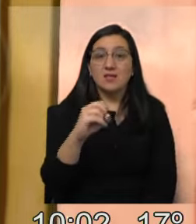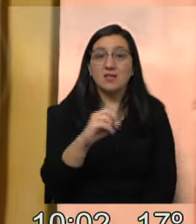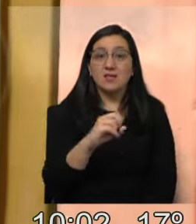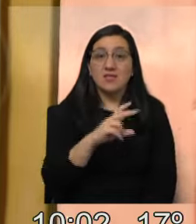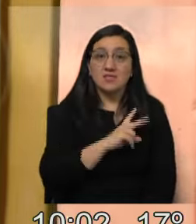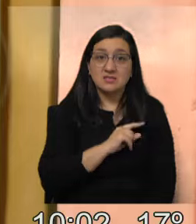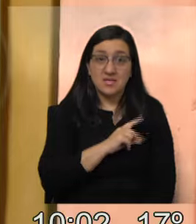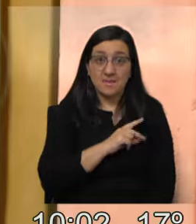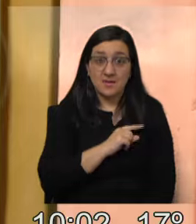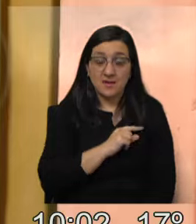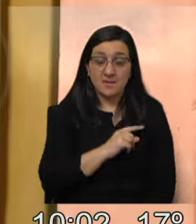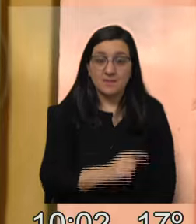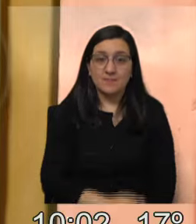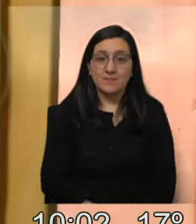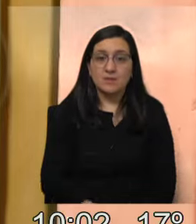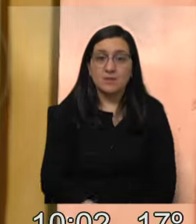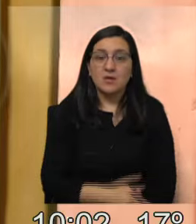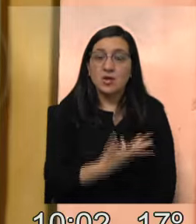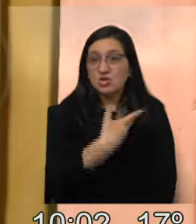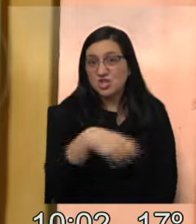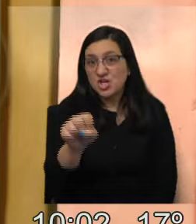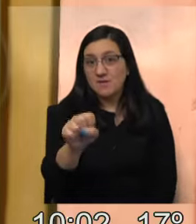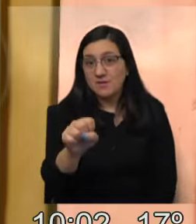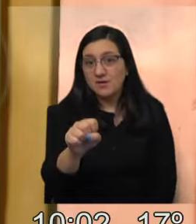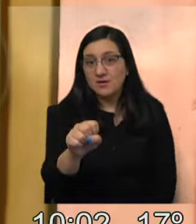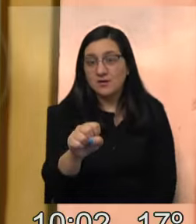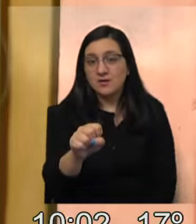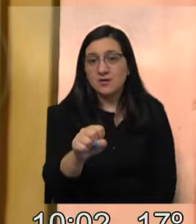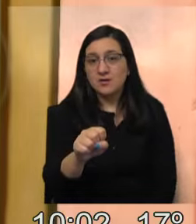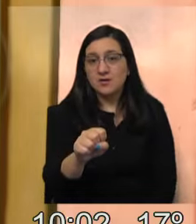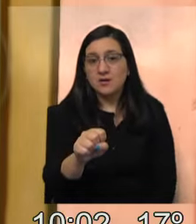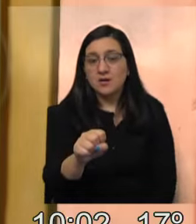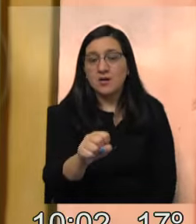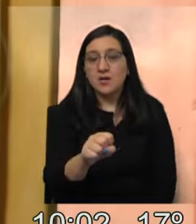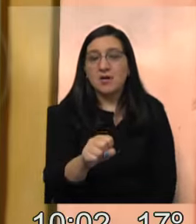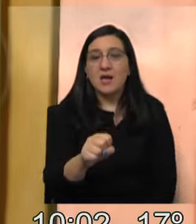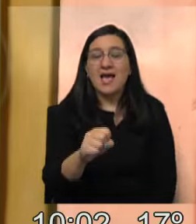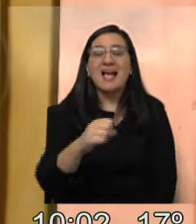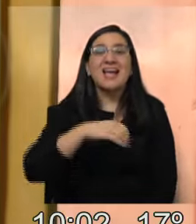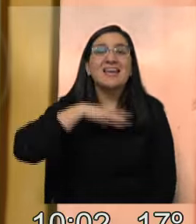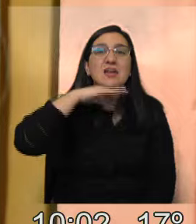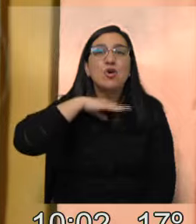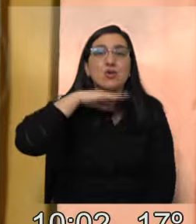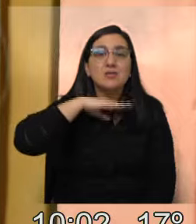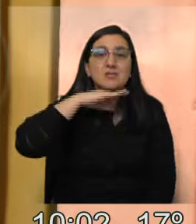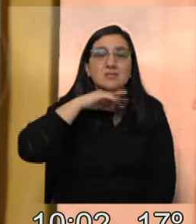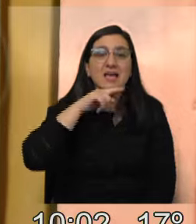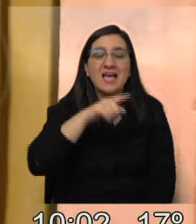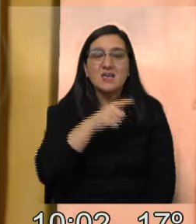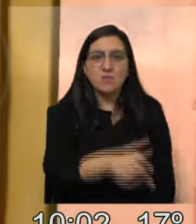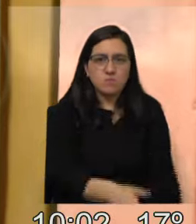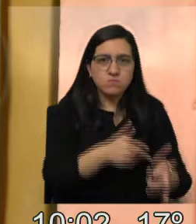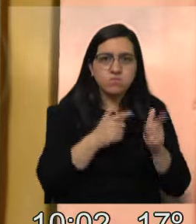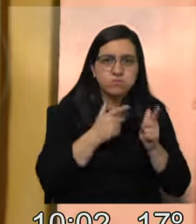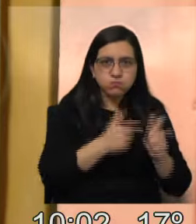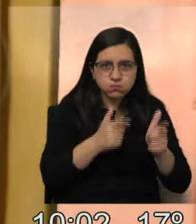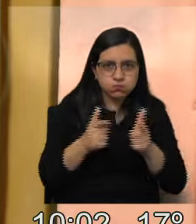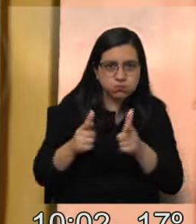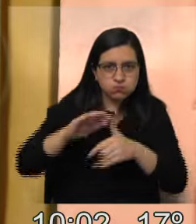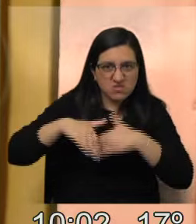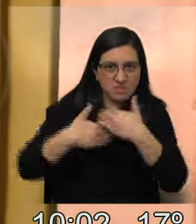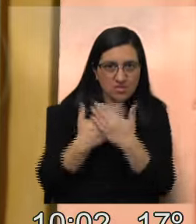de diciembre lo llevan a Capilla de Cela, Canelones, a donde lo masacran de